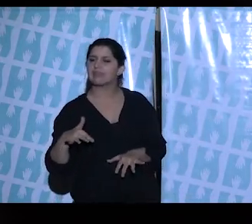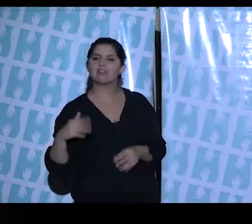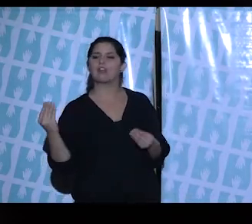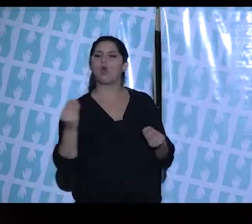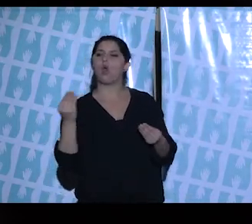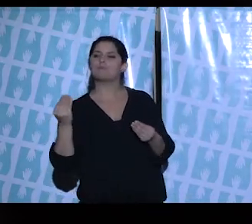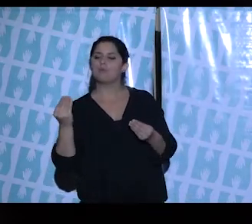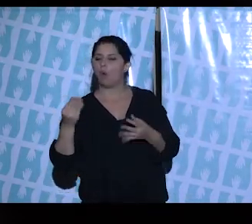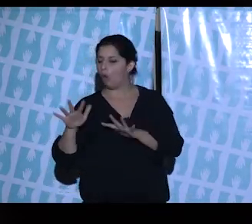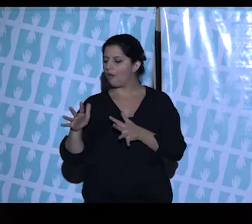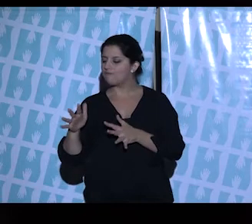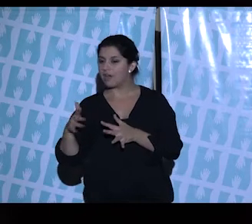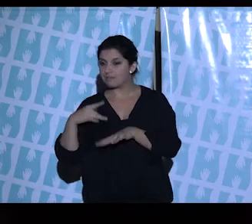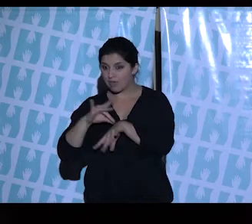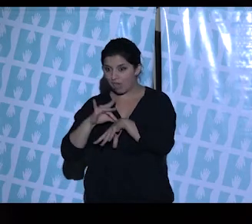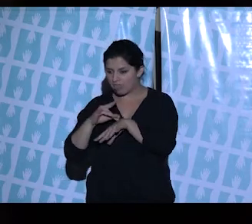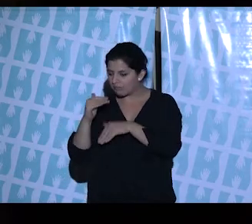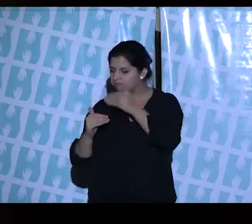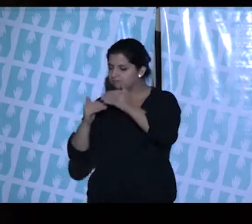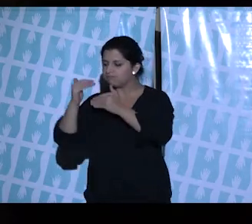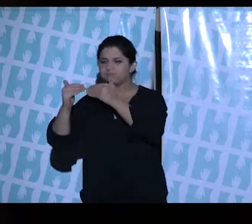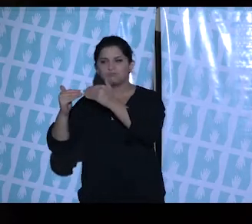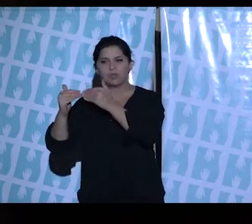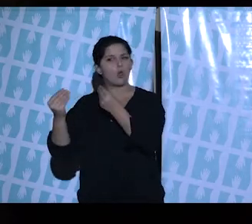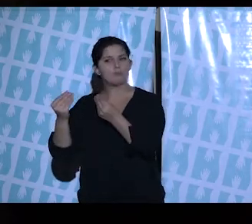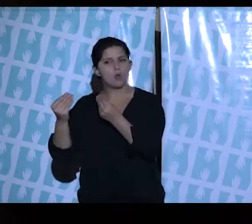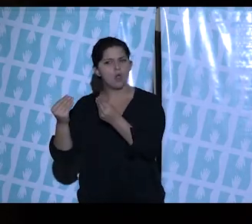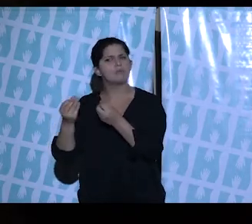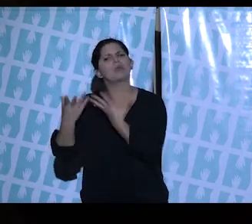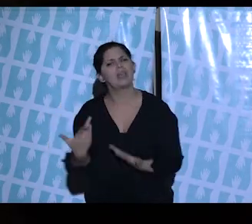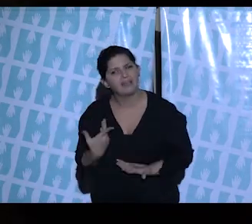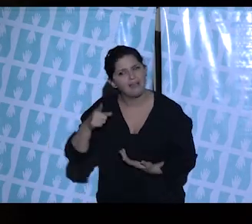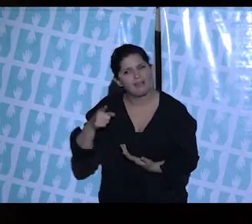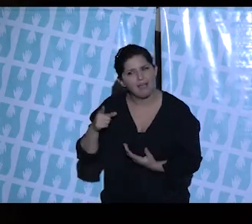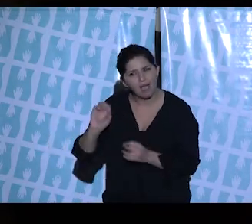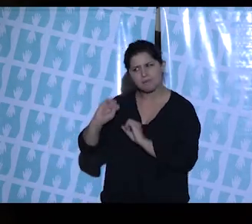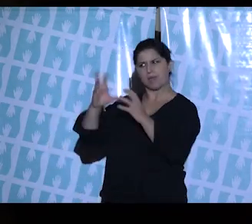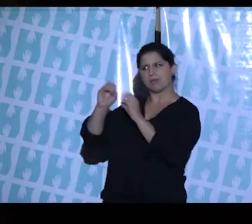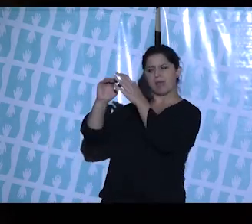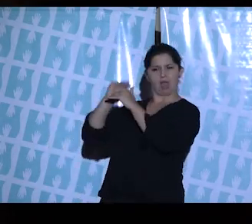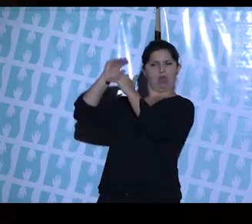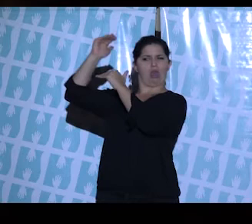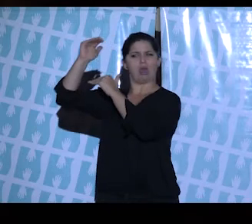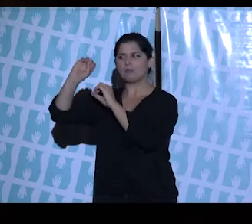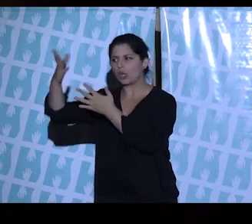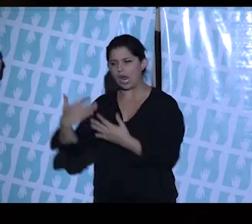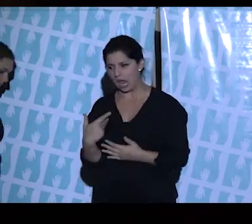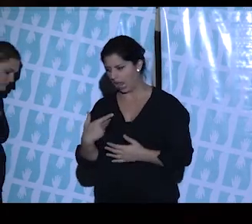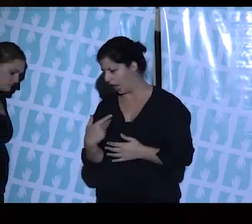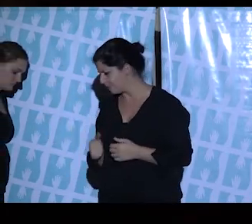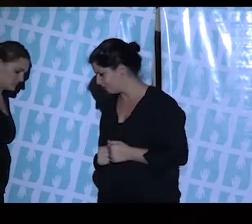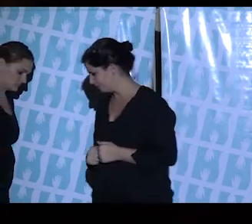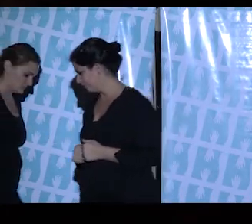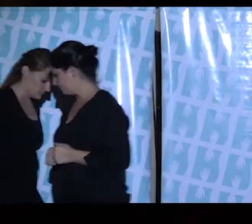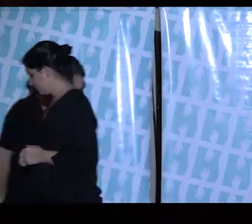cómo progresa la enfermedad de Parkinson y por qué progresa la enfermedad de Parkinson. En paralelo a